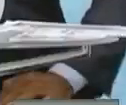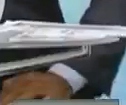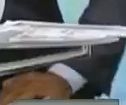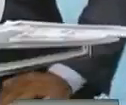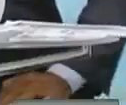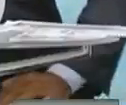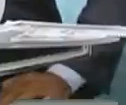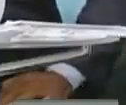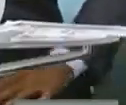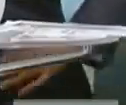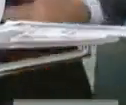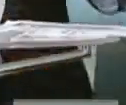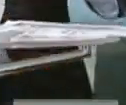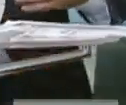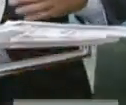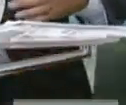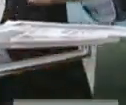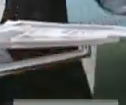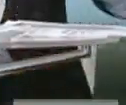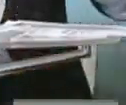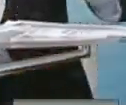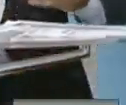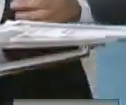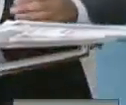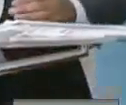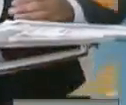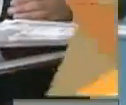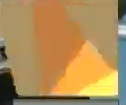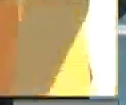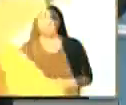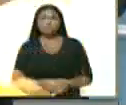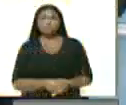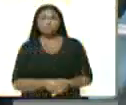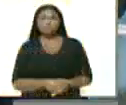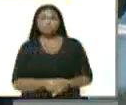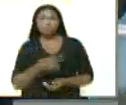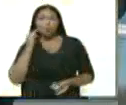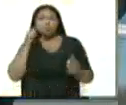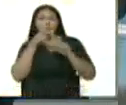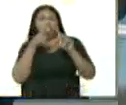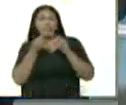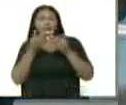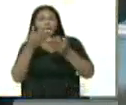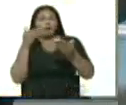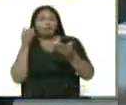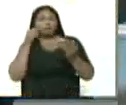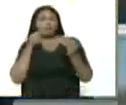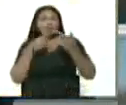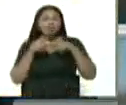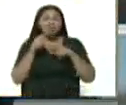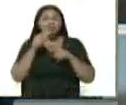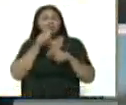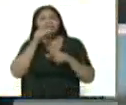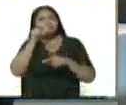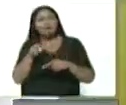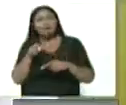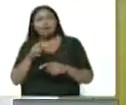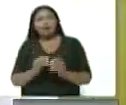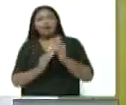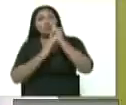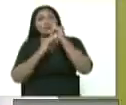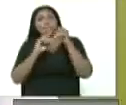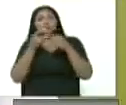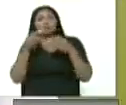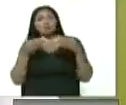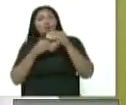estamos igual tanto programa café la mañana tenemos un invitado súper especial ya dábamos cuenta justamente antes de irnos se trata de el rector principal de